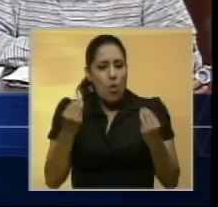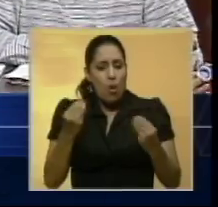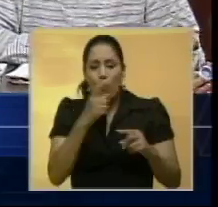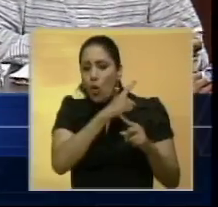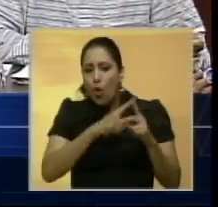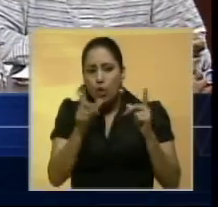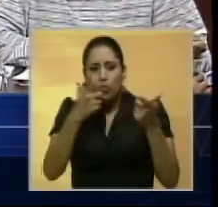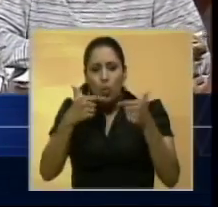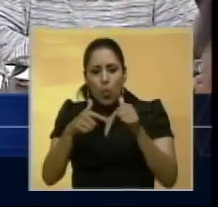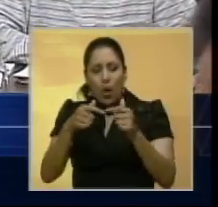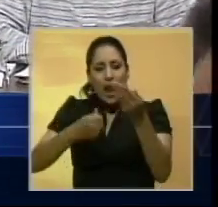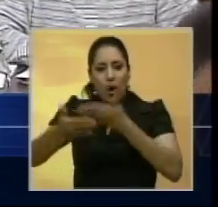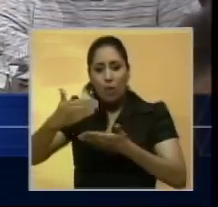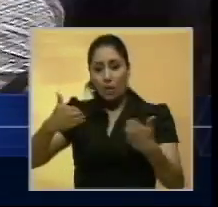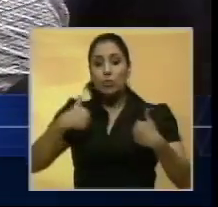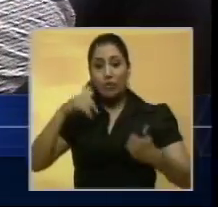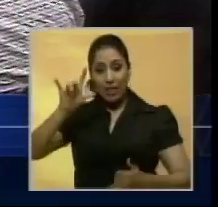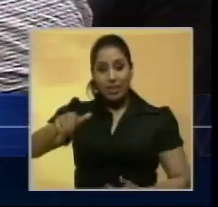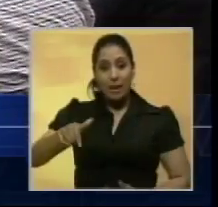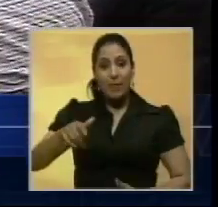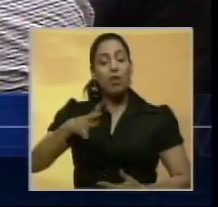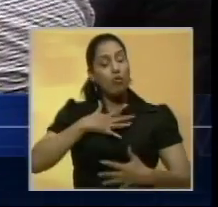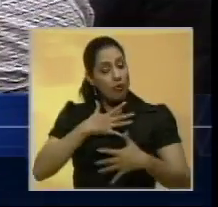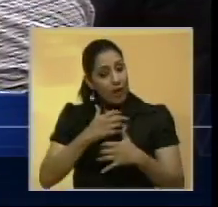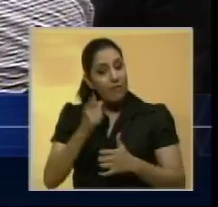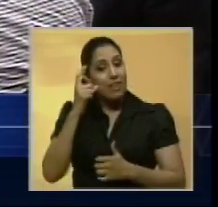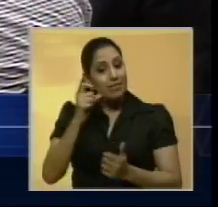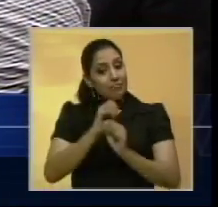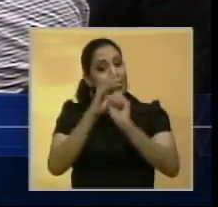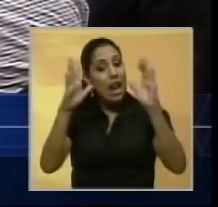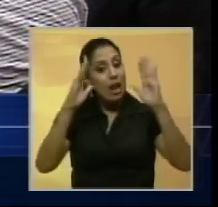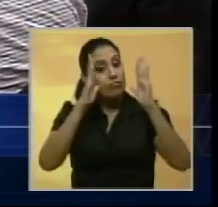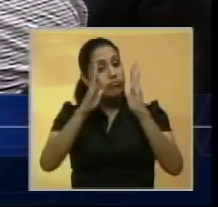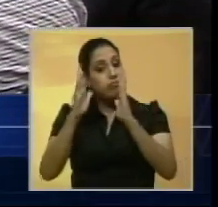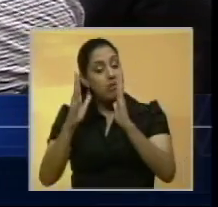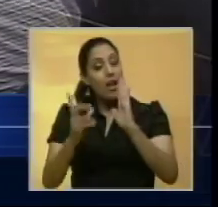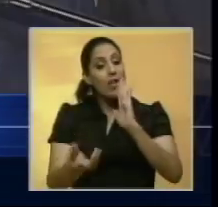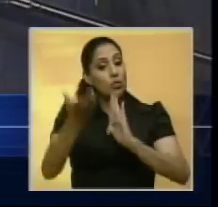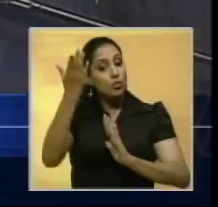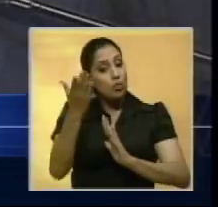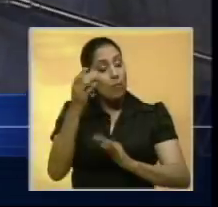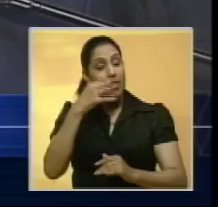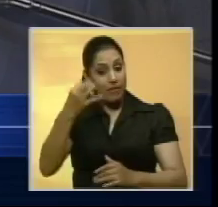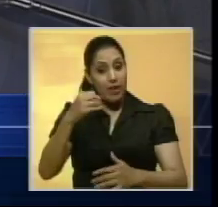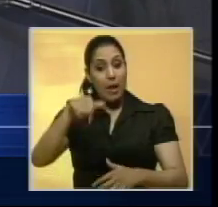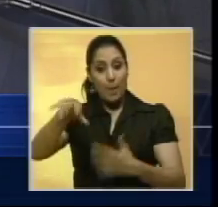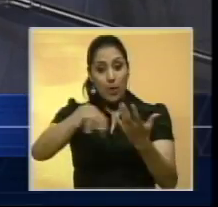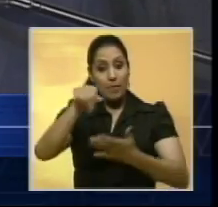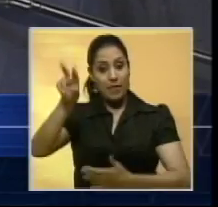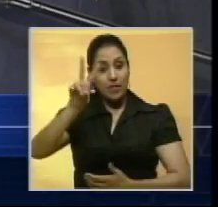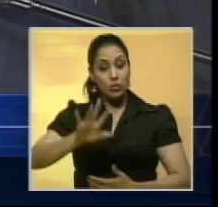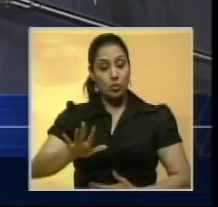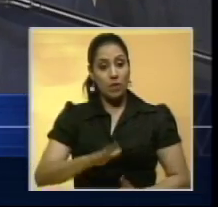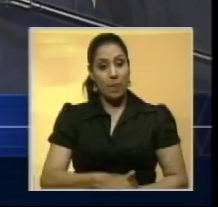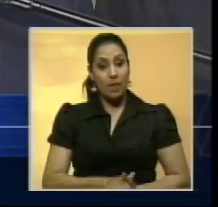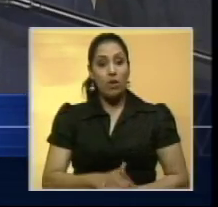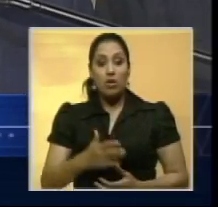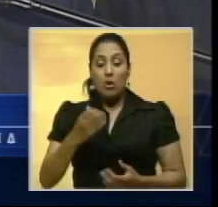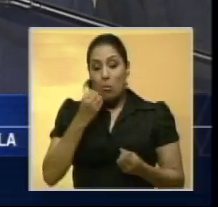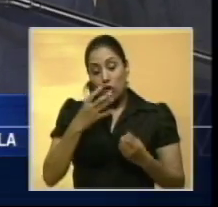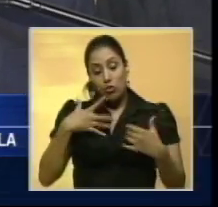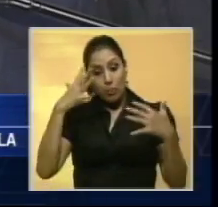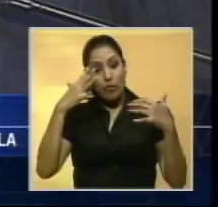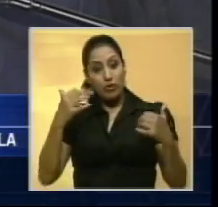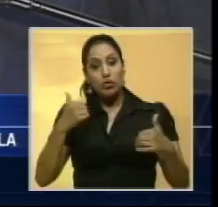otros sectores de la economía. Confía que se definan unas tarifas ajustadas a la realidad venezolana. Como buenos profesionales